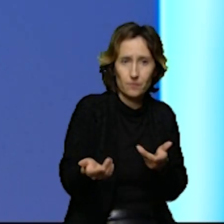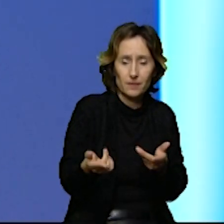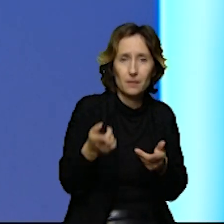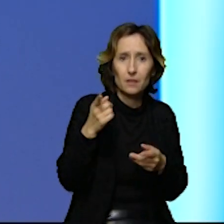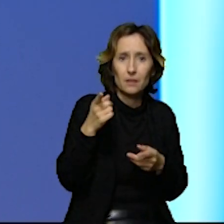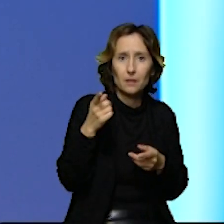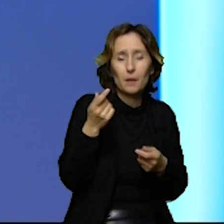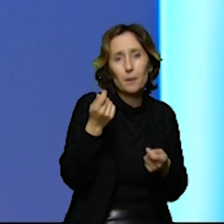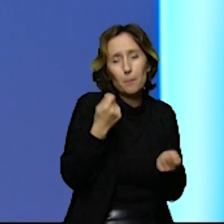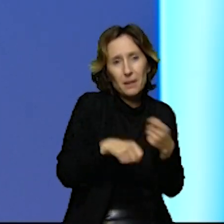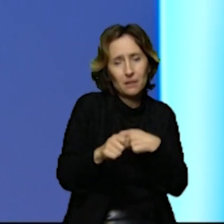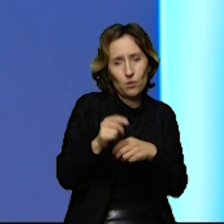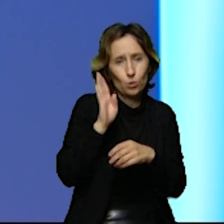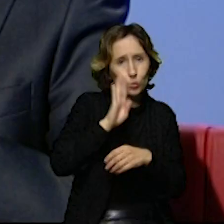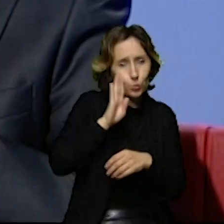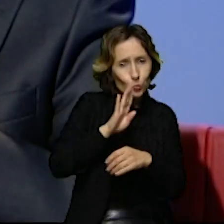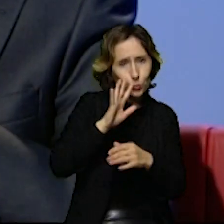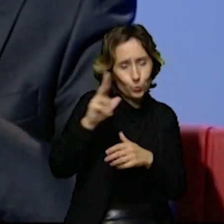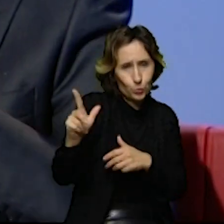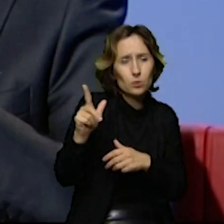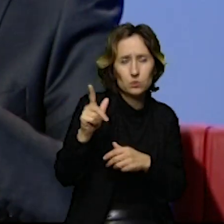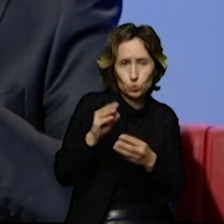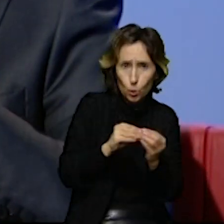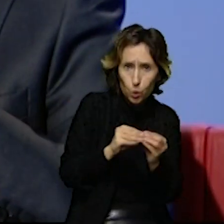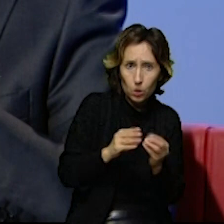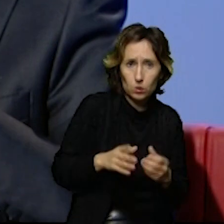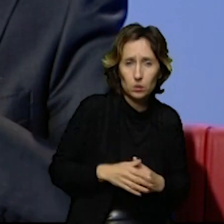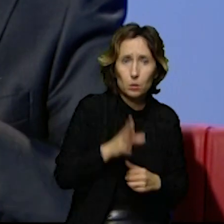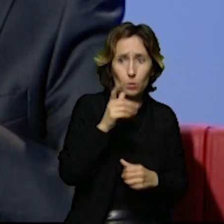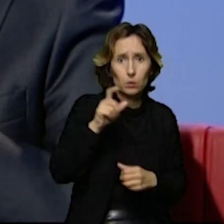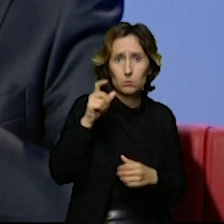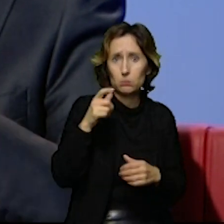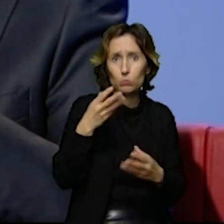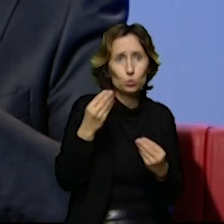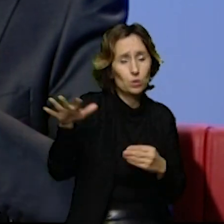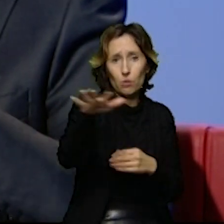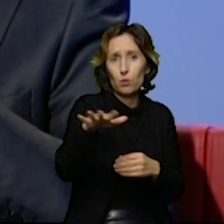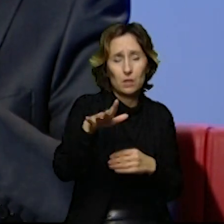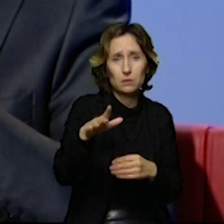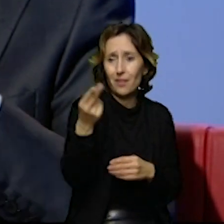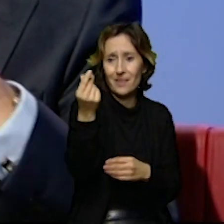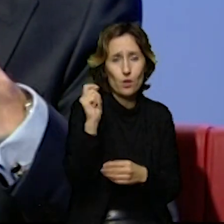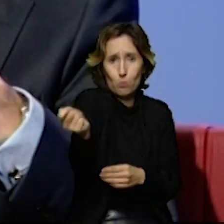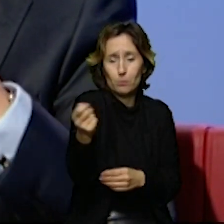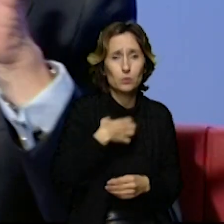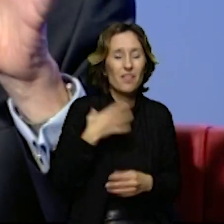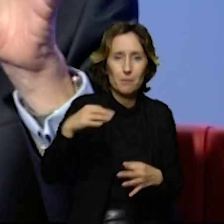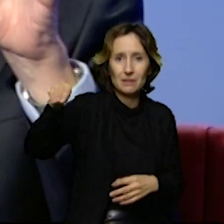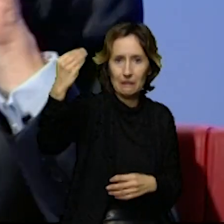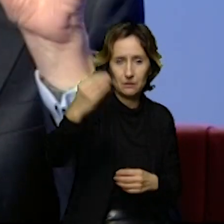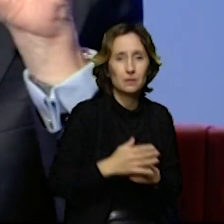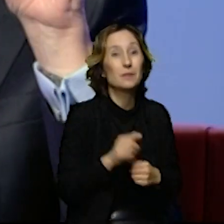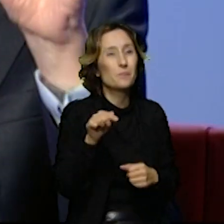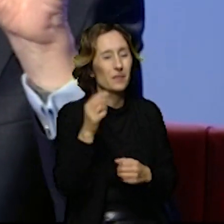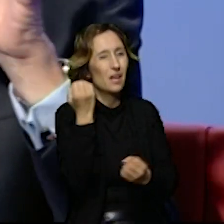ese mercado, esa economía sumergida? Porque hay muchísimos sitios en los que no se puede pagar con tarjeta, sí, hay que pagar con dinero. La economía sumergida es